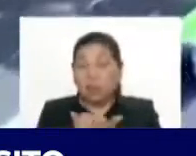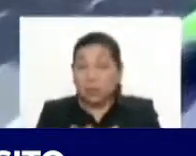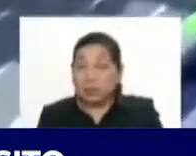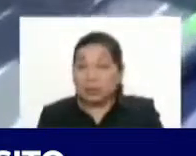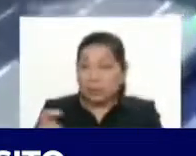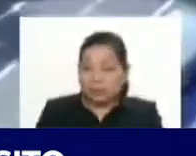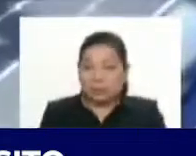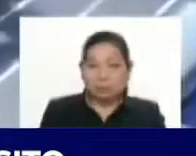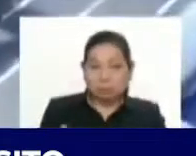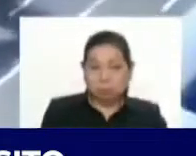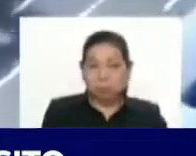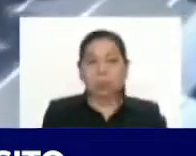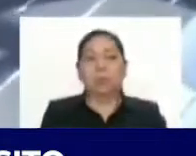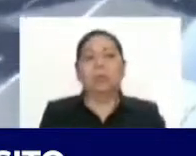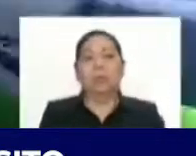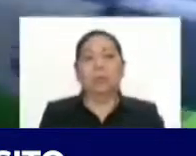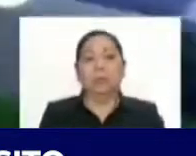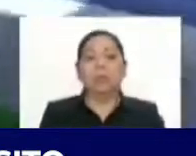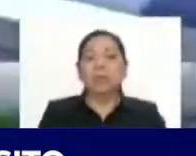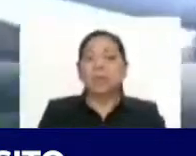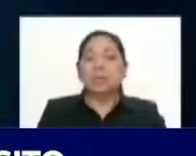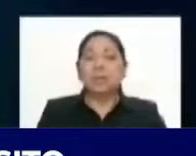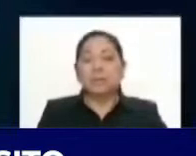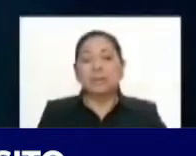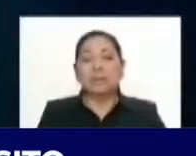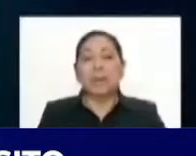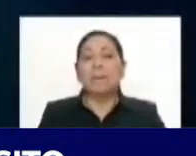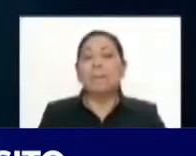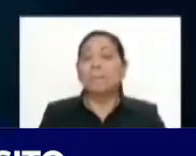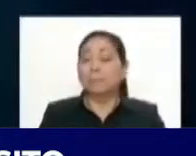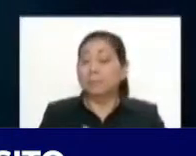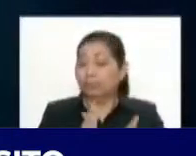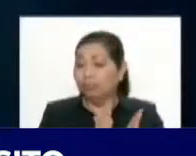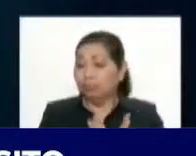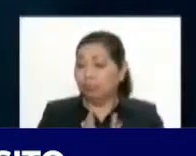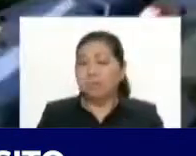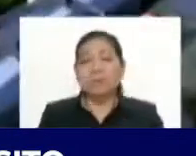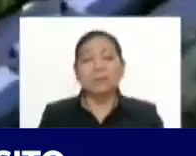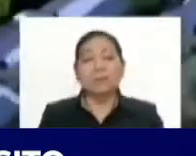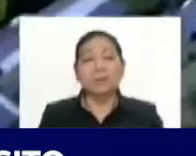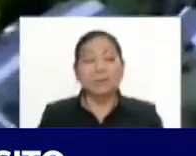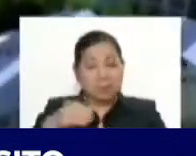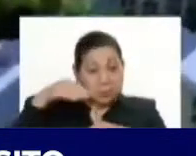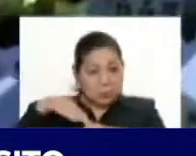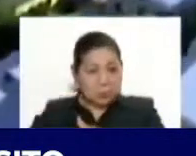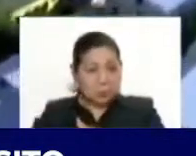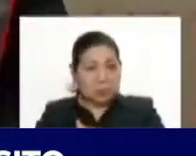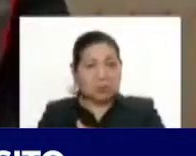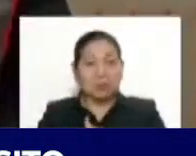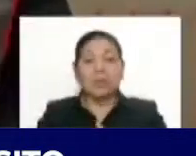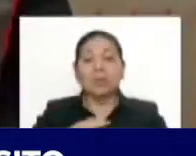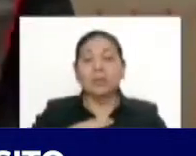mercadería del puerto. Además, tendrá una faja transportadora. Parte de la estructura pasará por debajo de la ciudad de